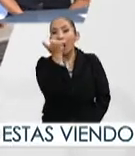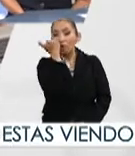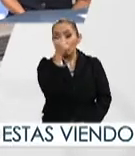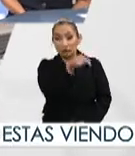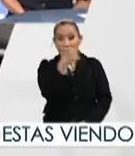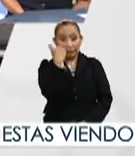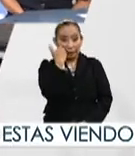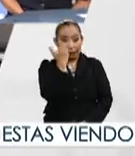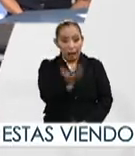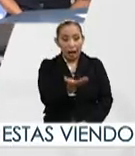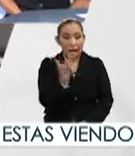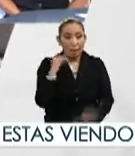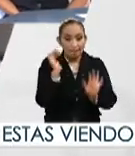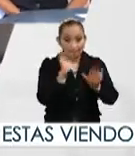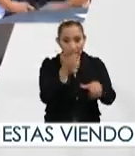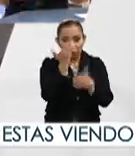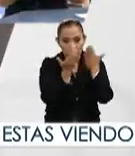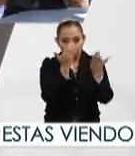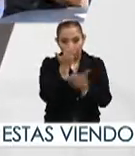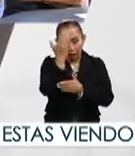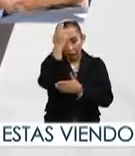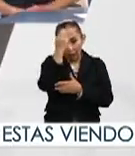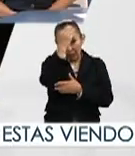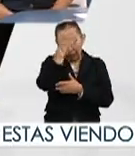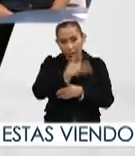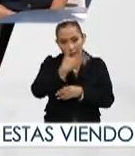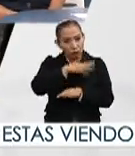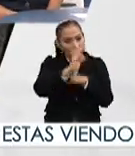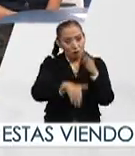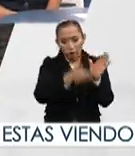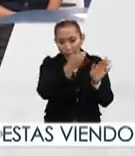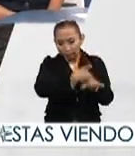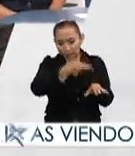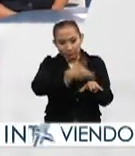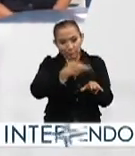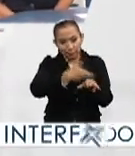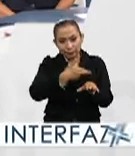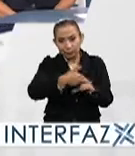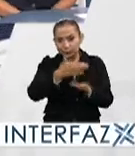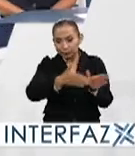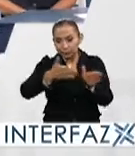que quieren ingresar a la escuela de enfermería, inclusive ahorita tenemos todo el proceso de